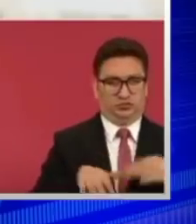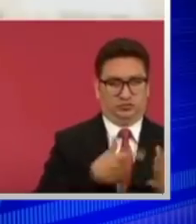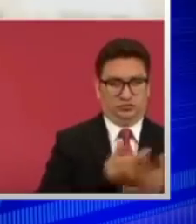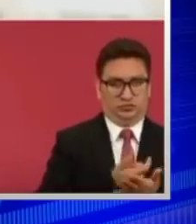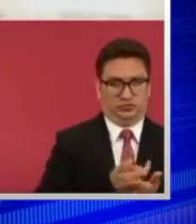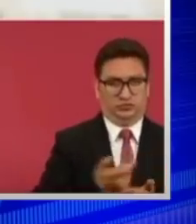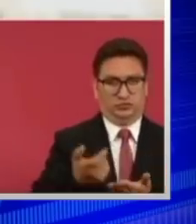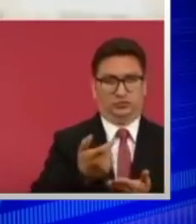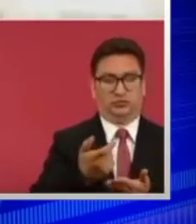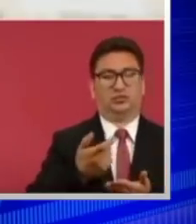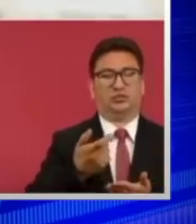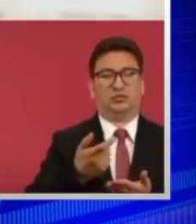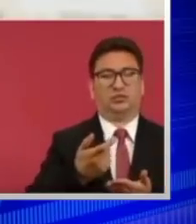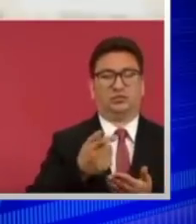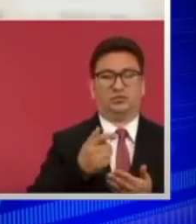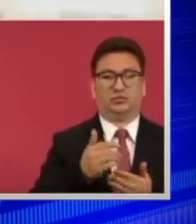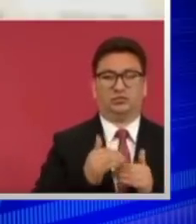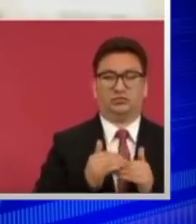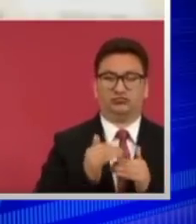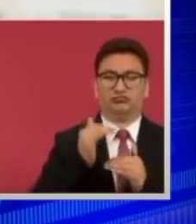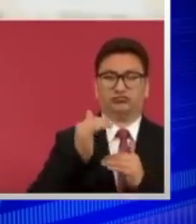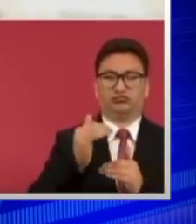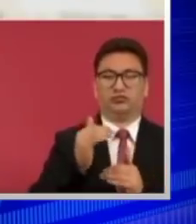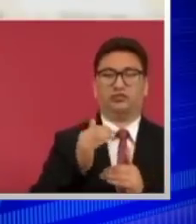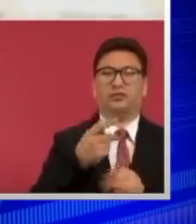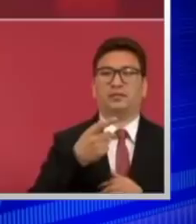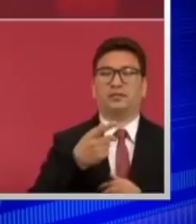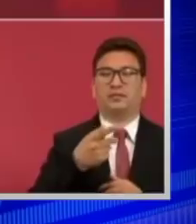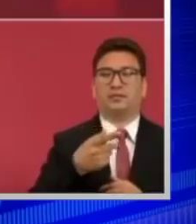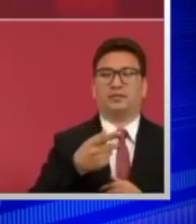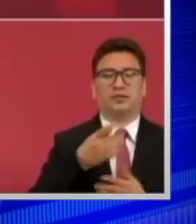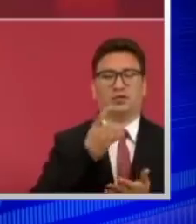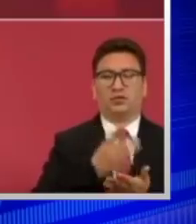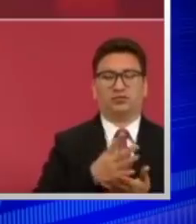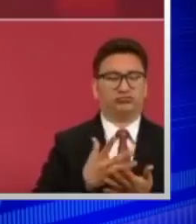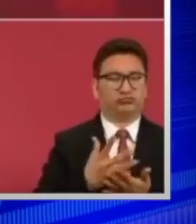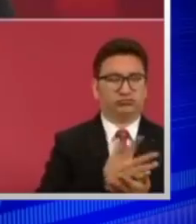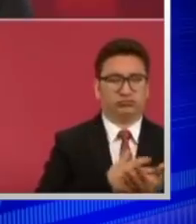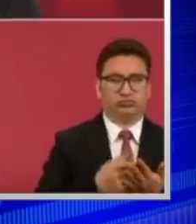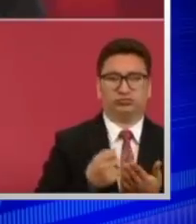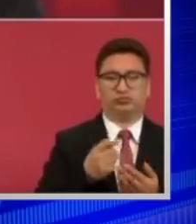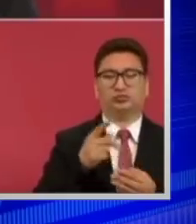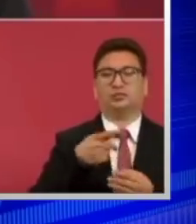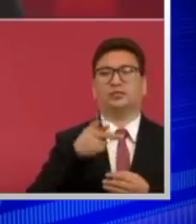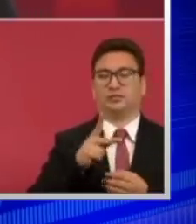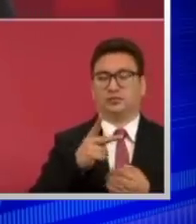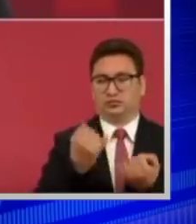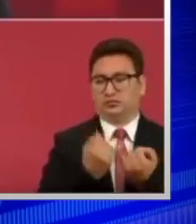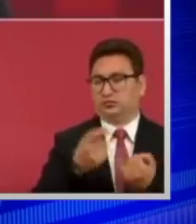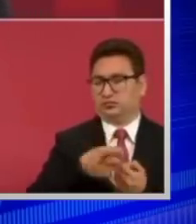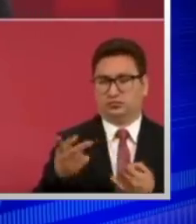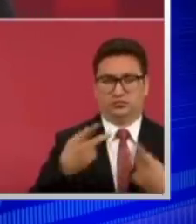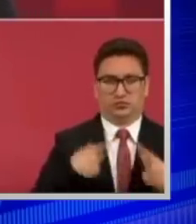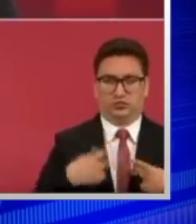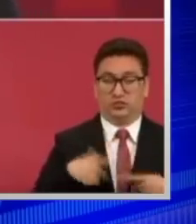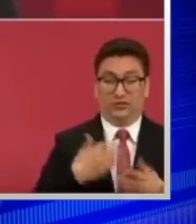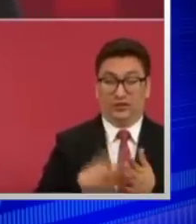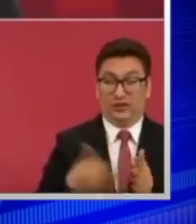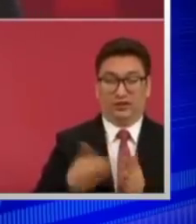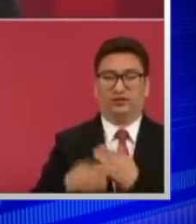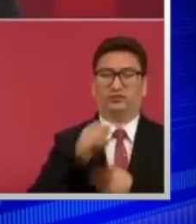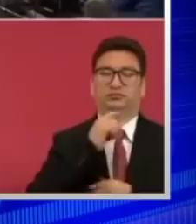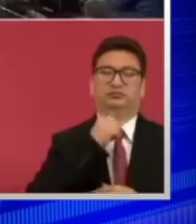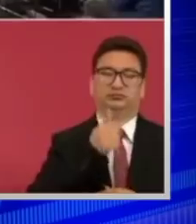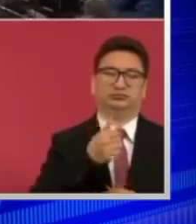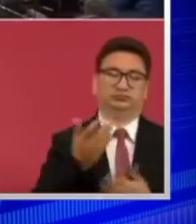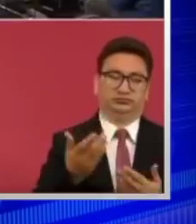que se tengan más ingresos sino que no haya eucaristía si